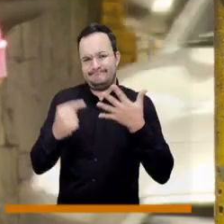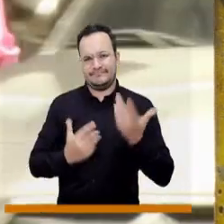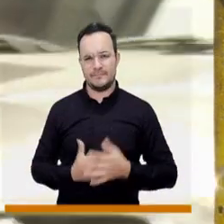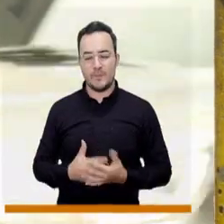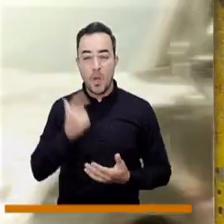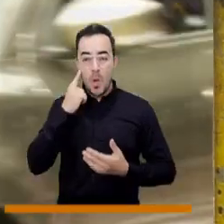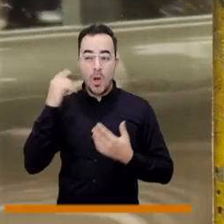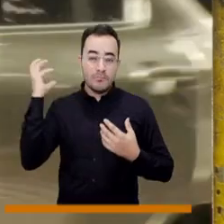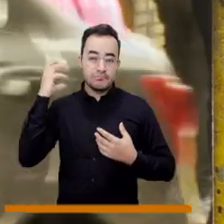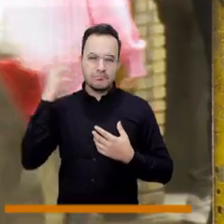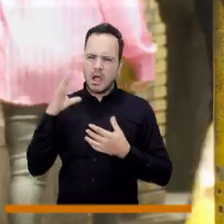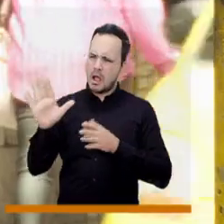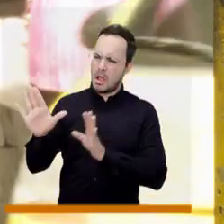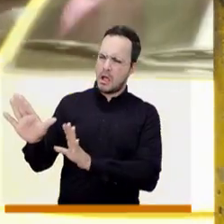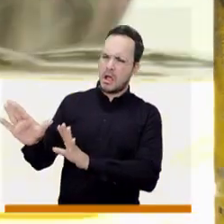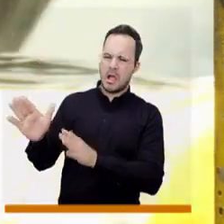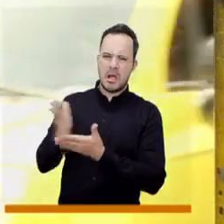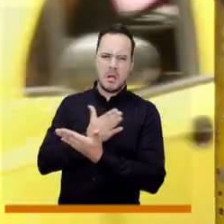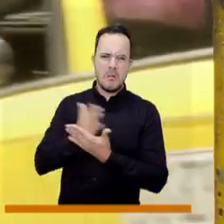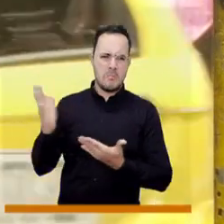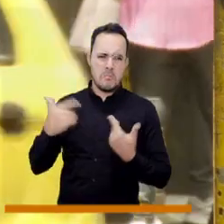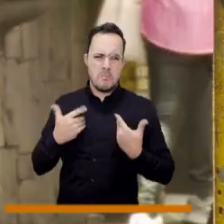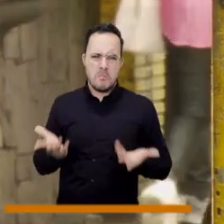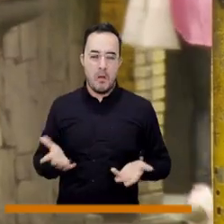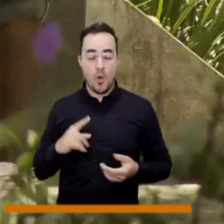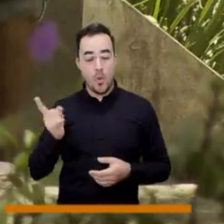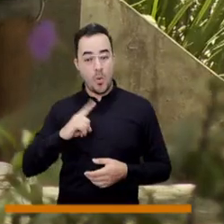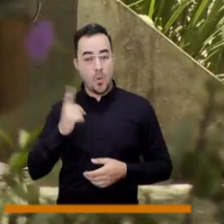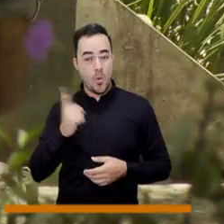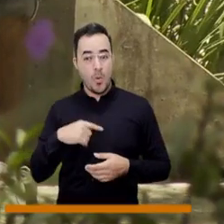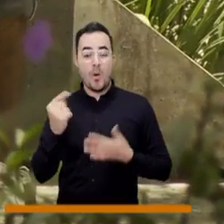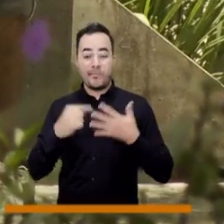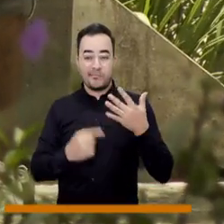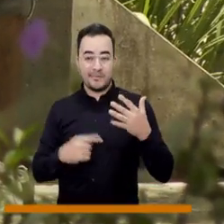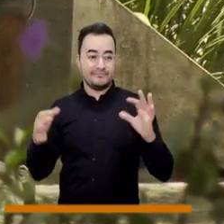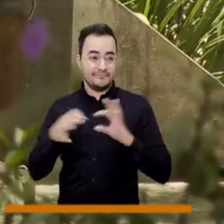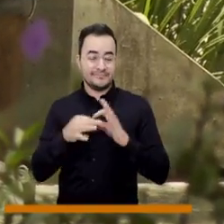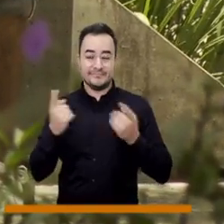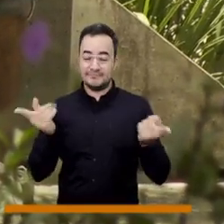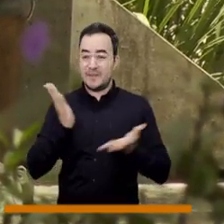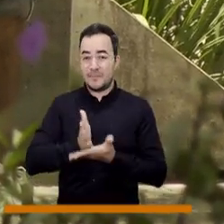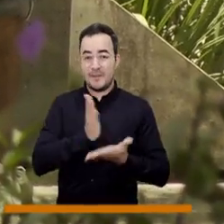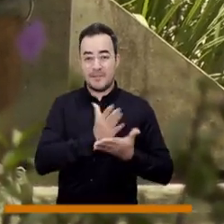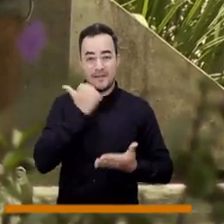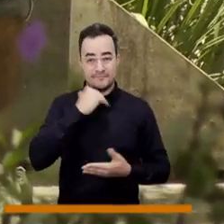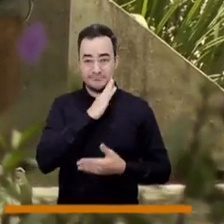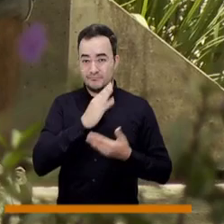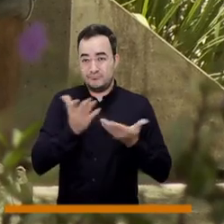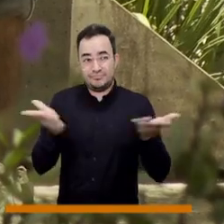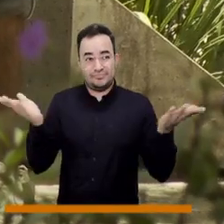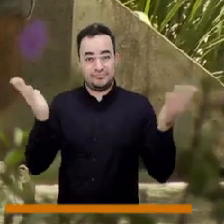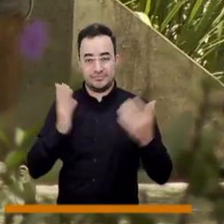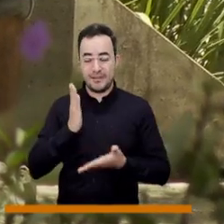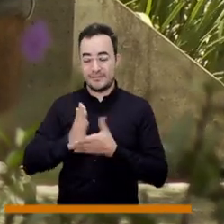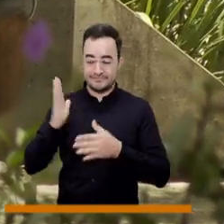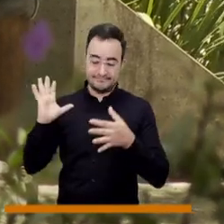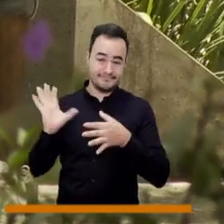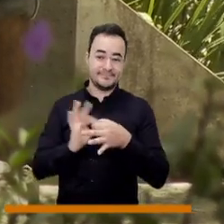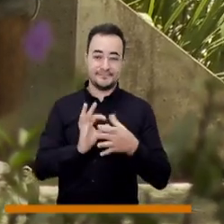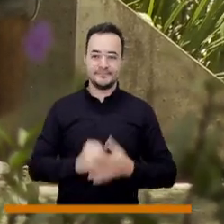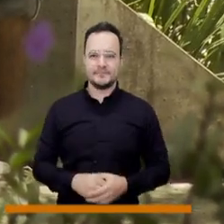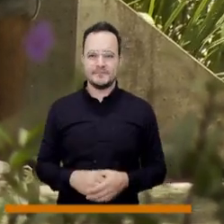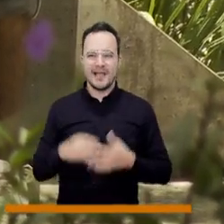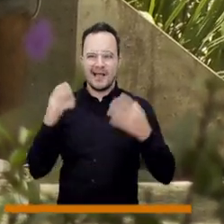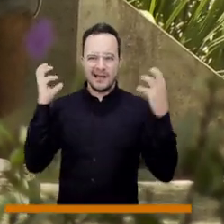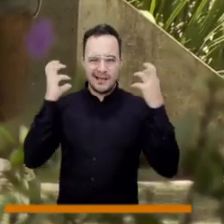enfermedades más. Entonces, no podemos ver el tema del ruido como un tema aislado porque vemos que está relacionado directamente con muchas de las enfermedades que se están